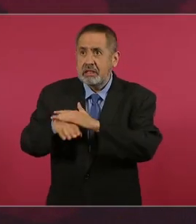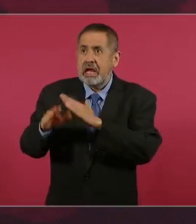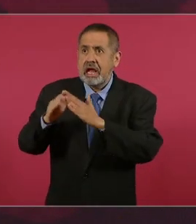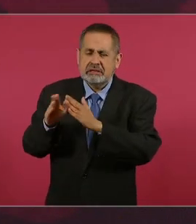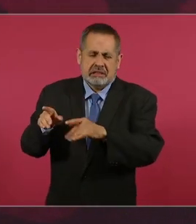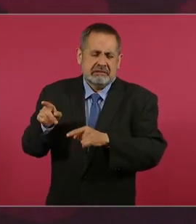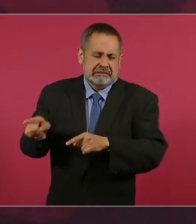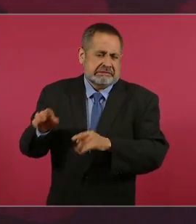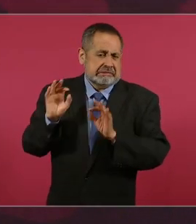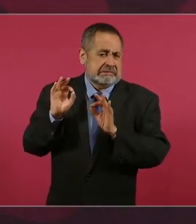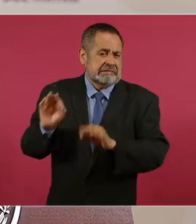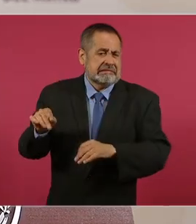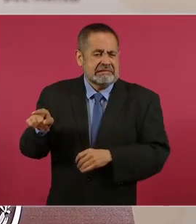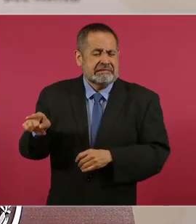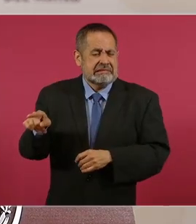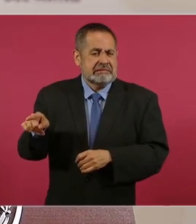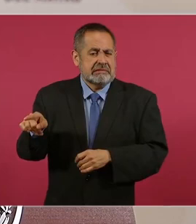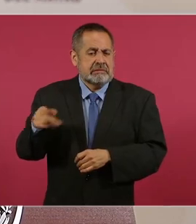extraordinaria